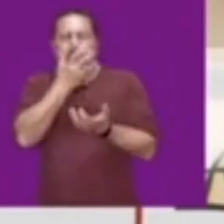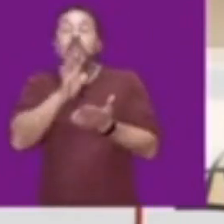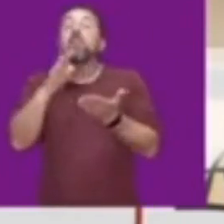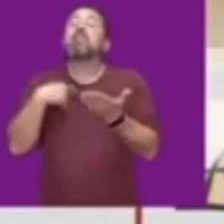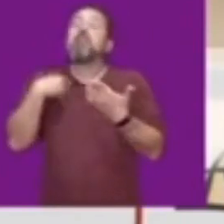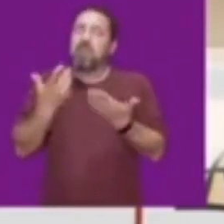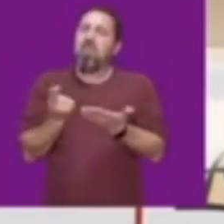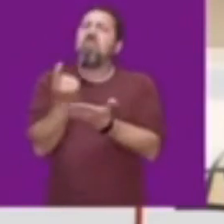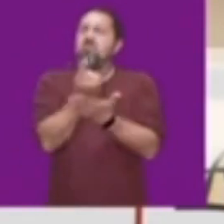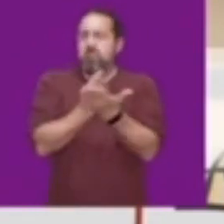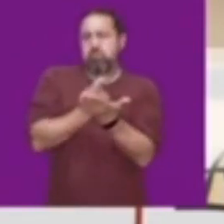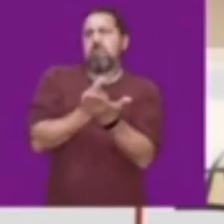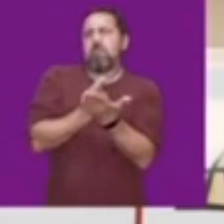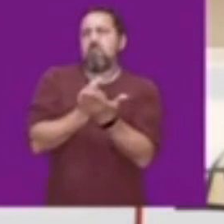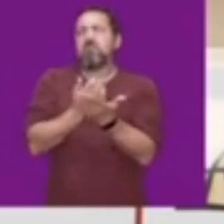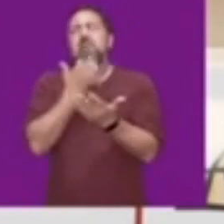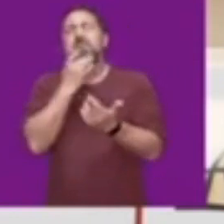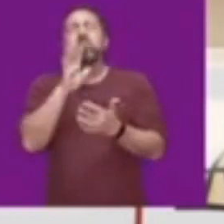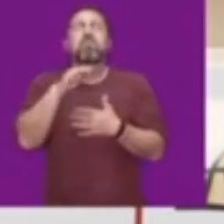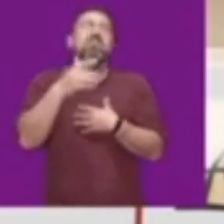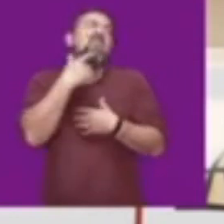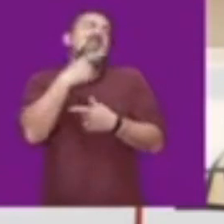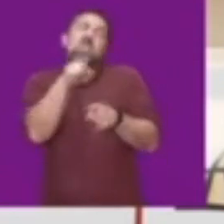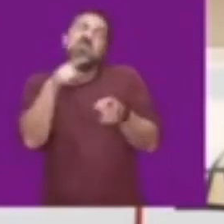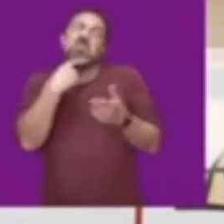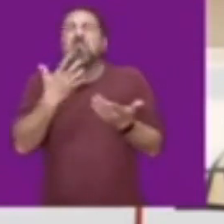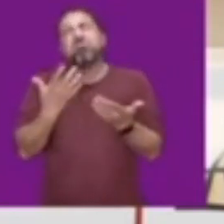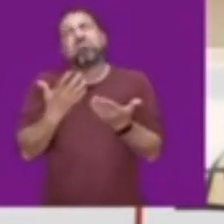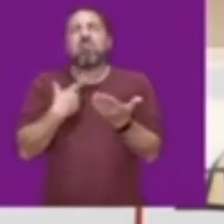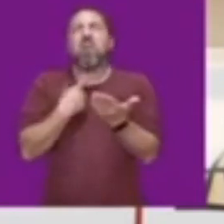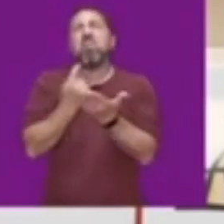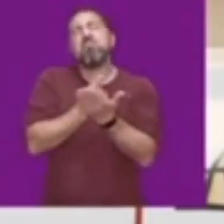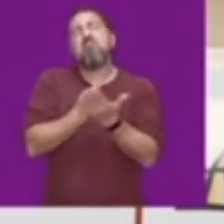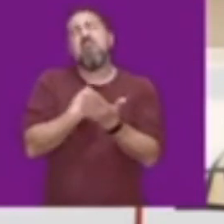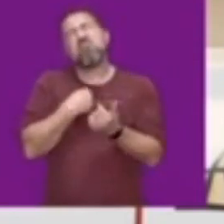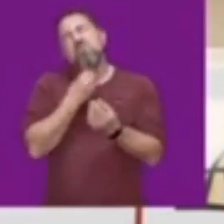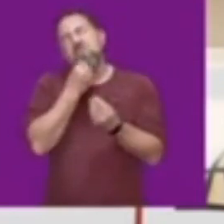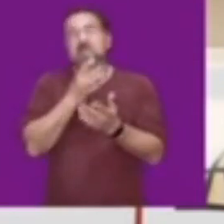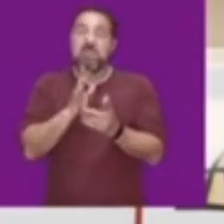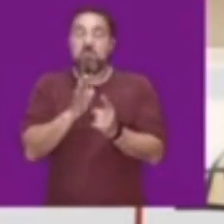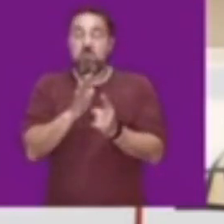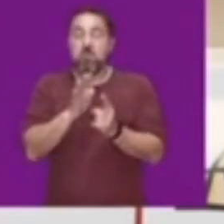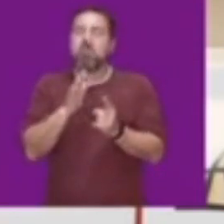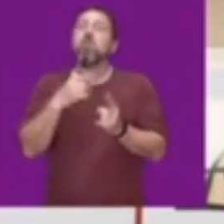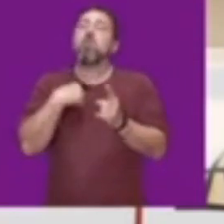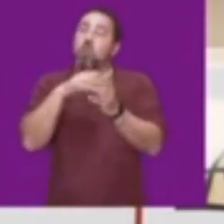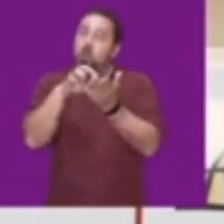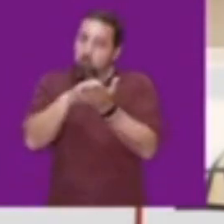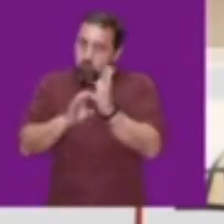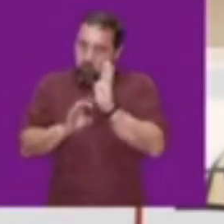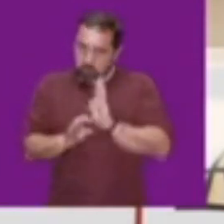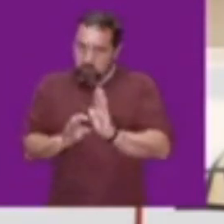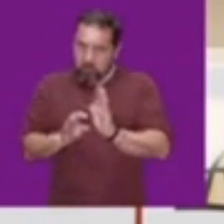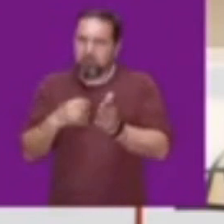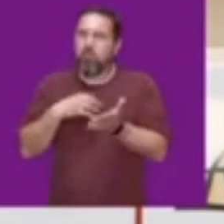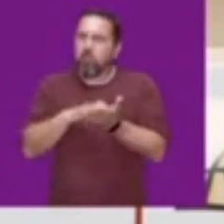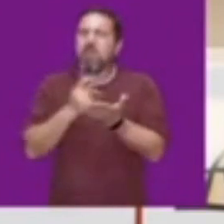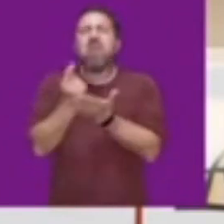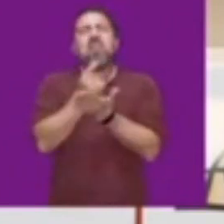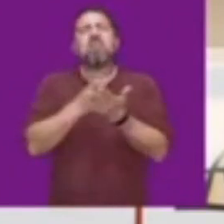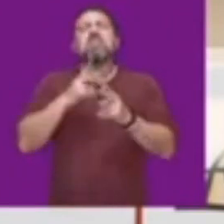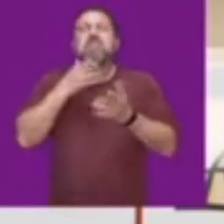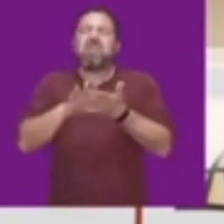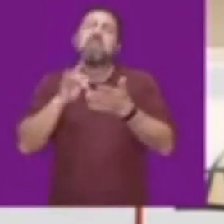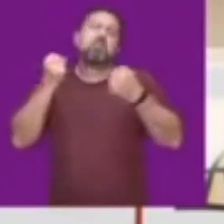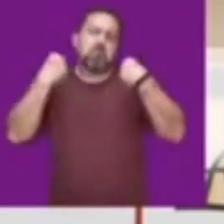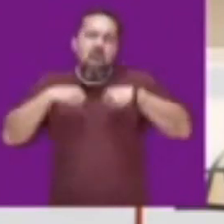dibujarla. Si por lo que sea decís, oye, que dibujar no se me da muy bien, que lo dudo, porque además dibujar